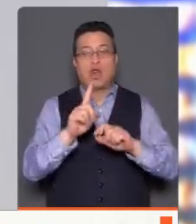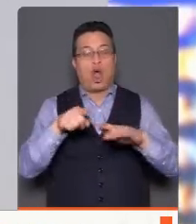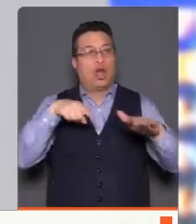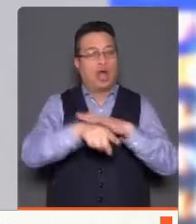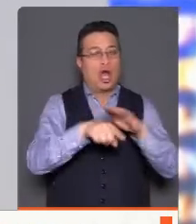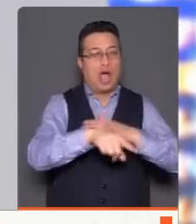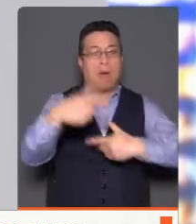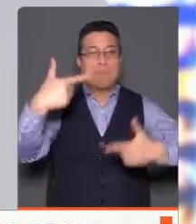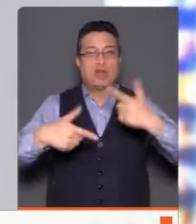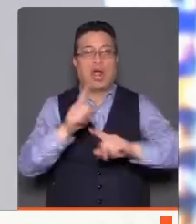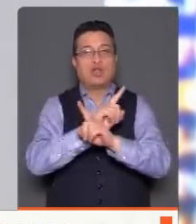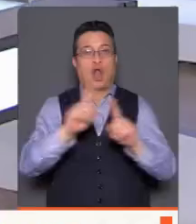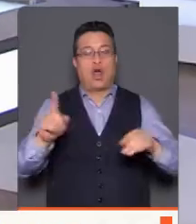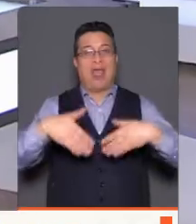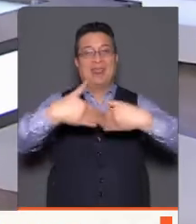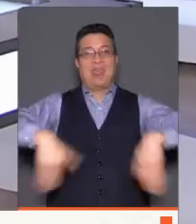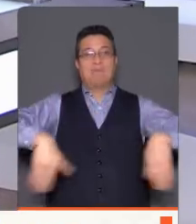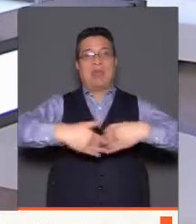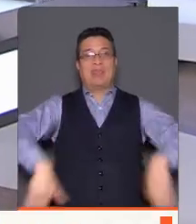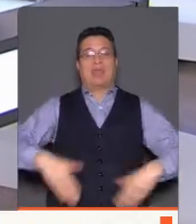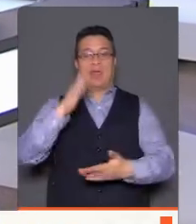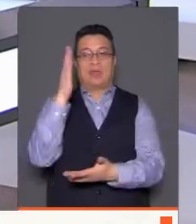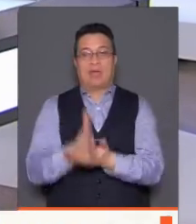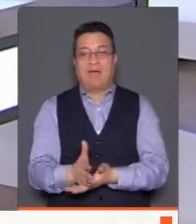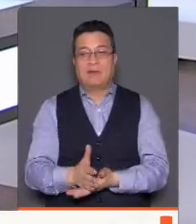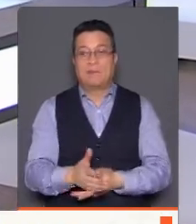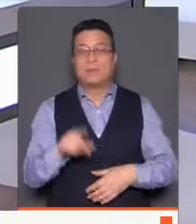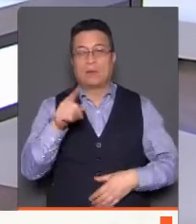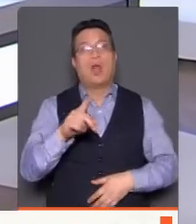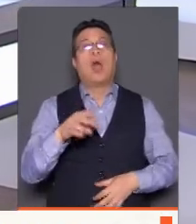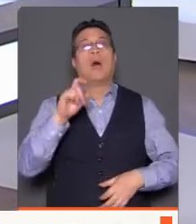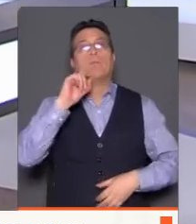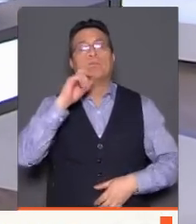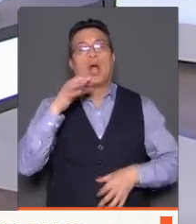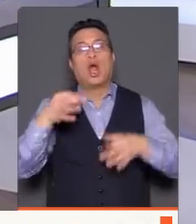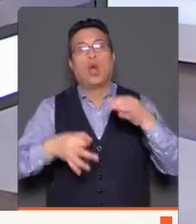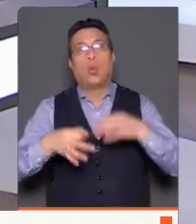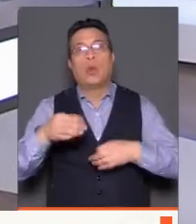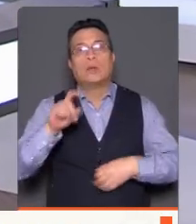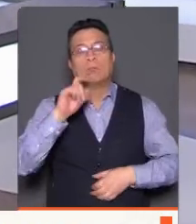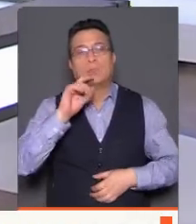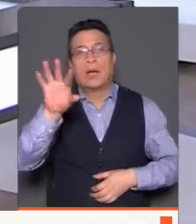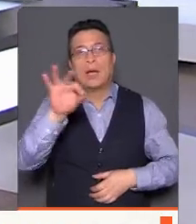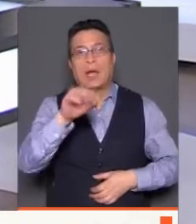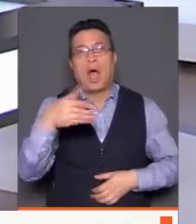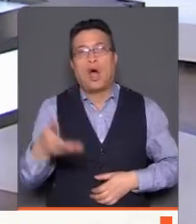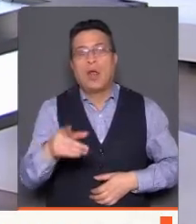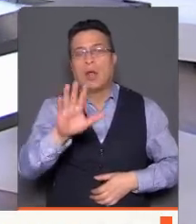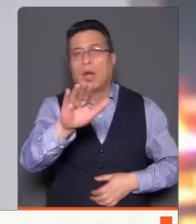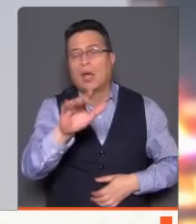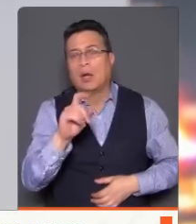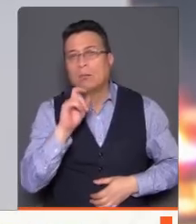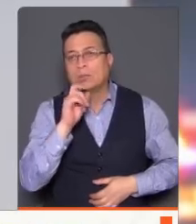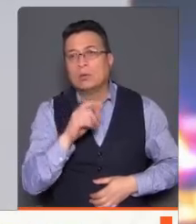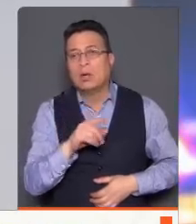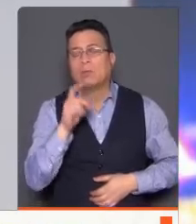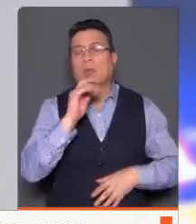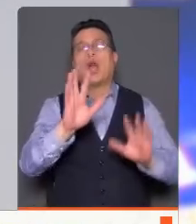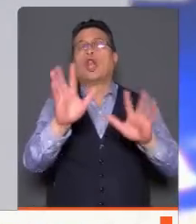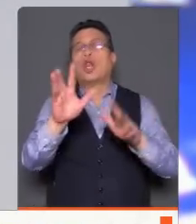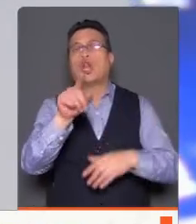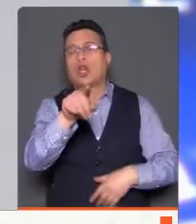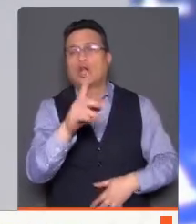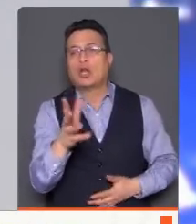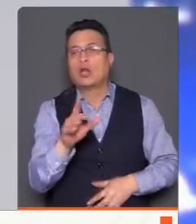políticas, que sea independiente. Perdona, ¿quién nombra ahora? Esto de los sistemas... Germán, ¿quién nombra a los jueces? Sí, pero resulta que estáis poniendo en el Consejo de la